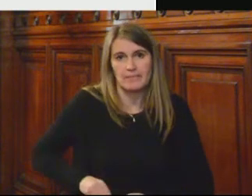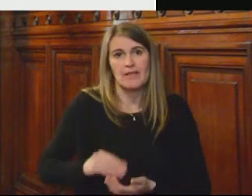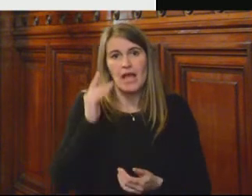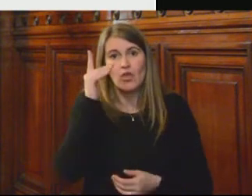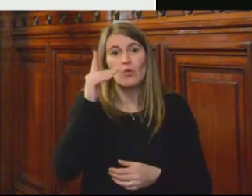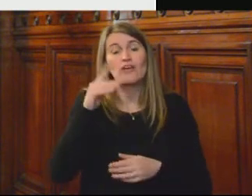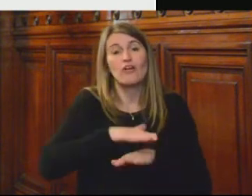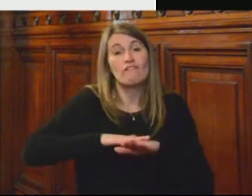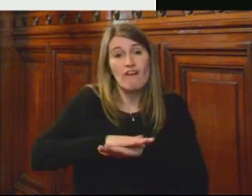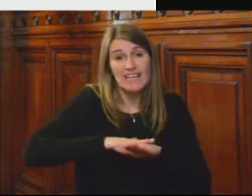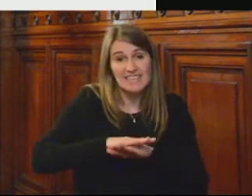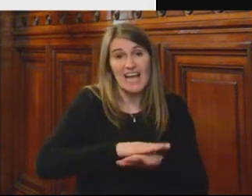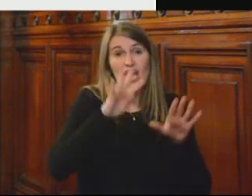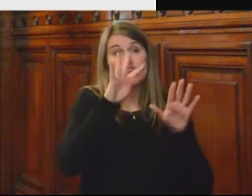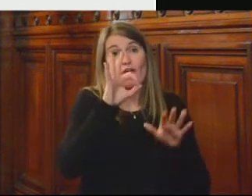de 90,7% a